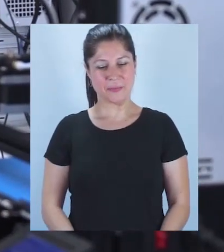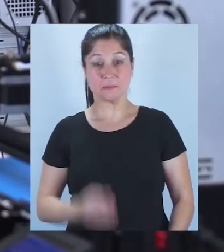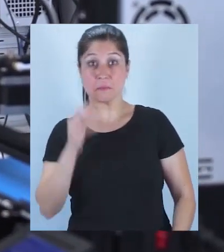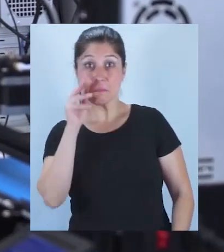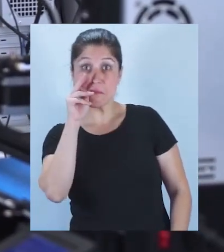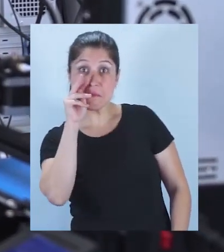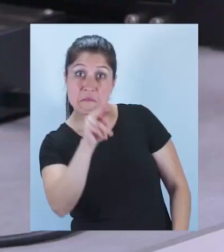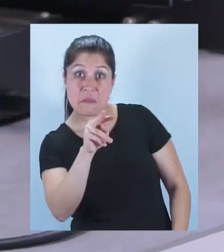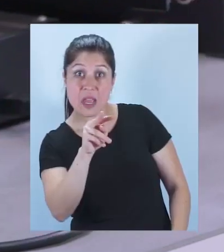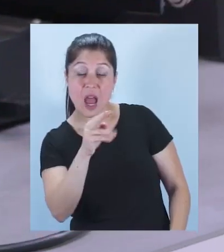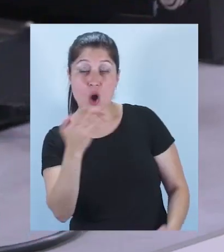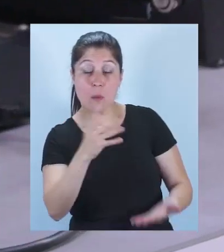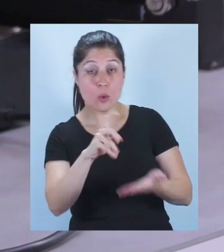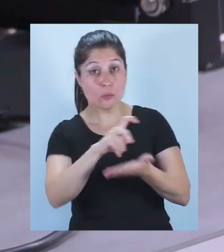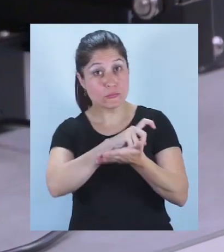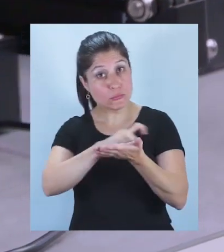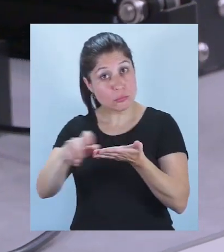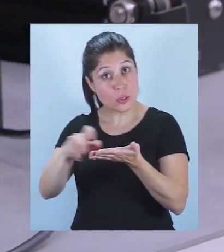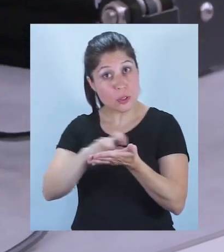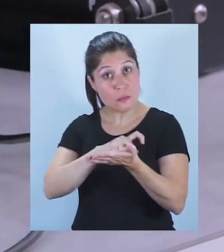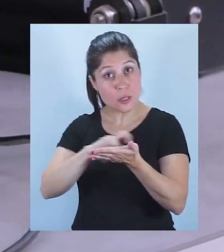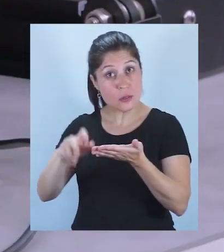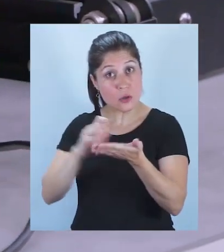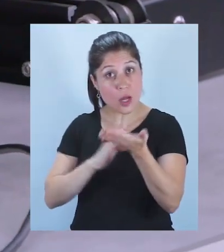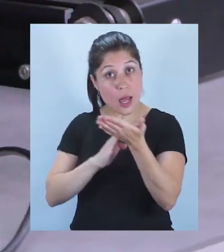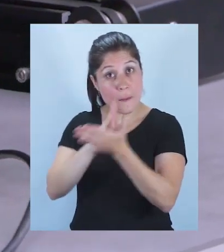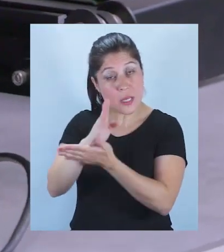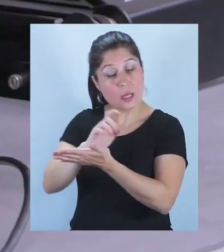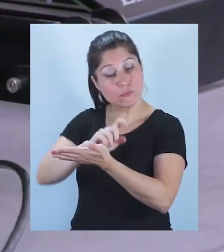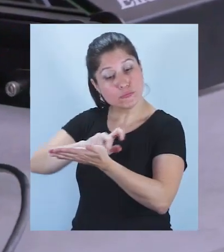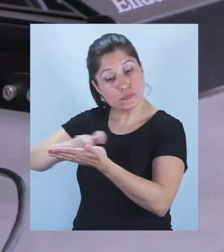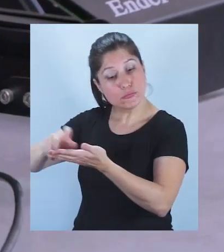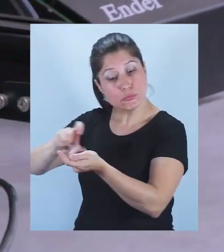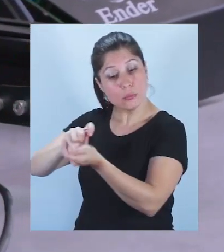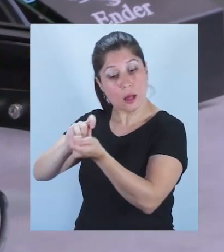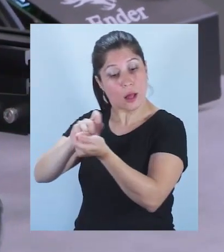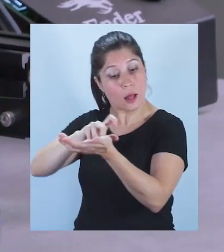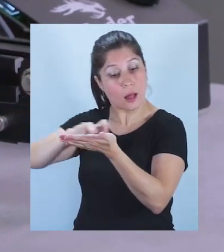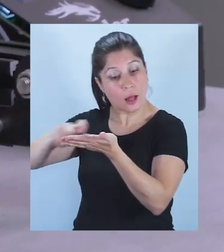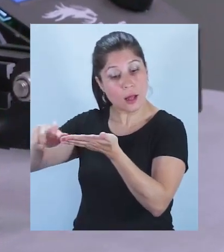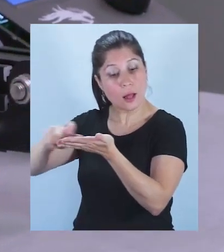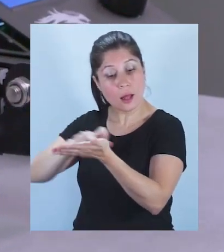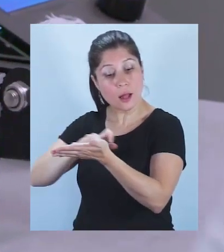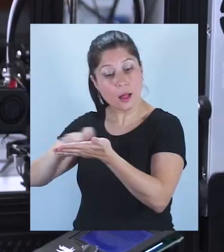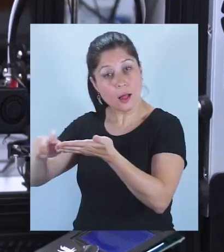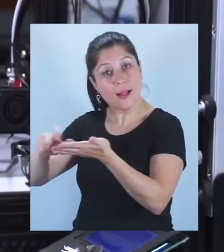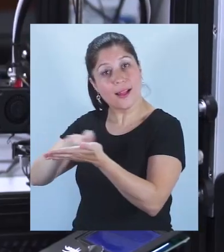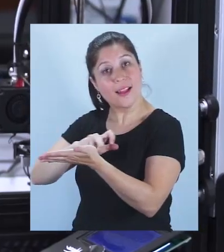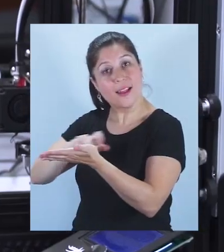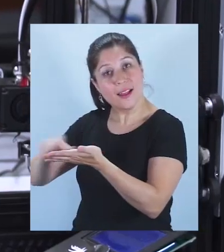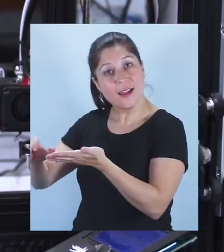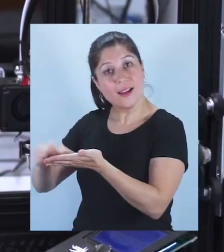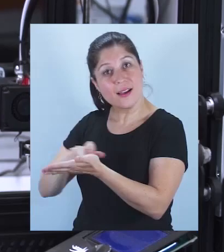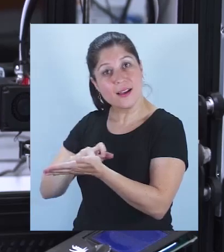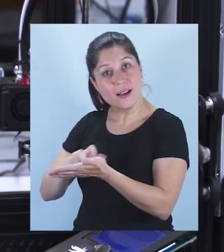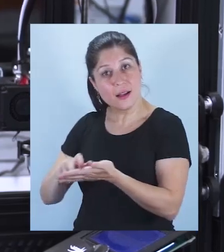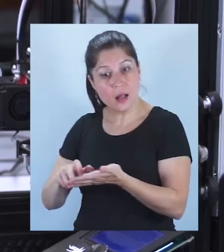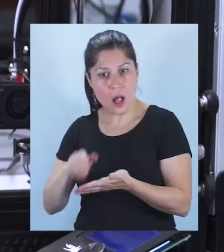Excelente. Mira, fíjate como la impresora entonces va a empezar a imprimir las piezas que se unen aquí.